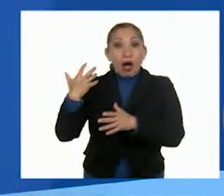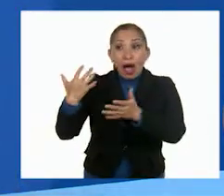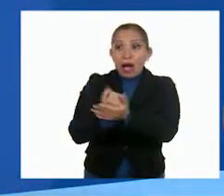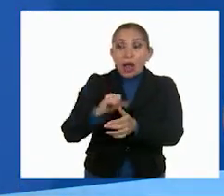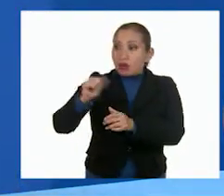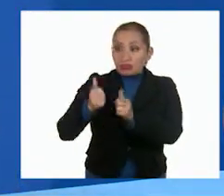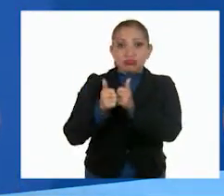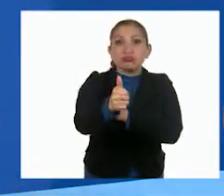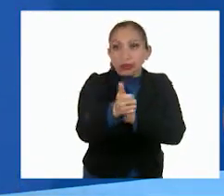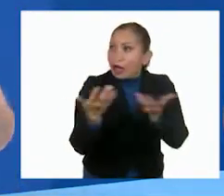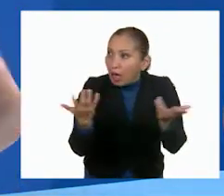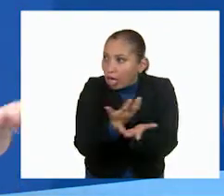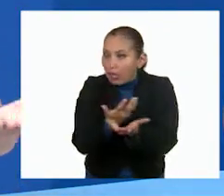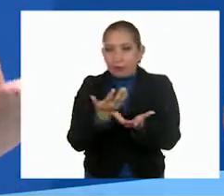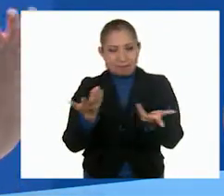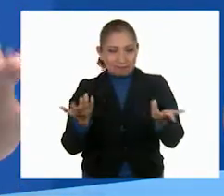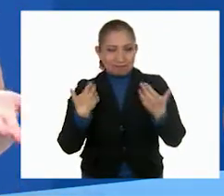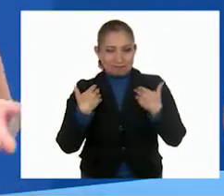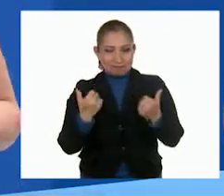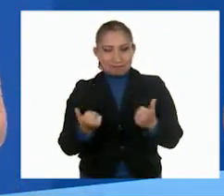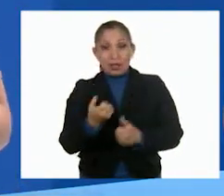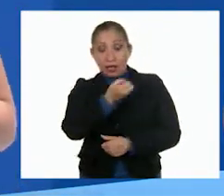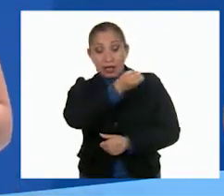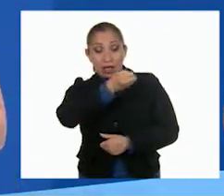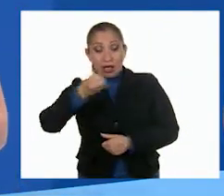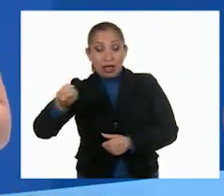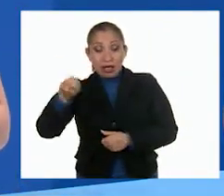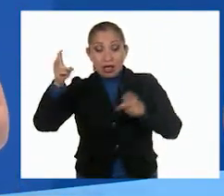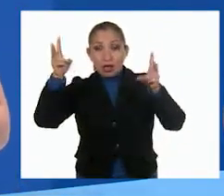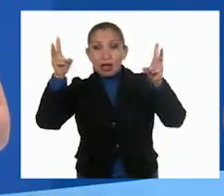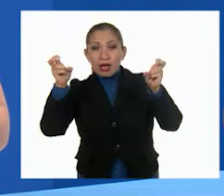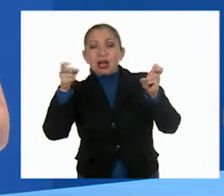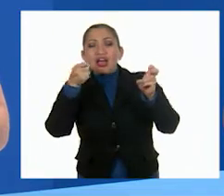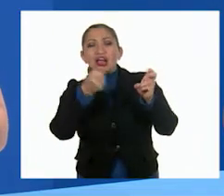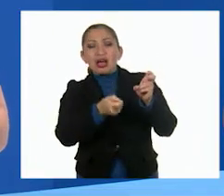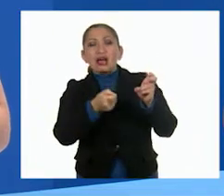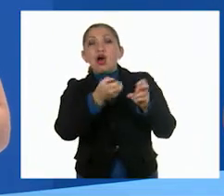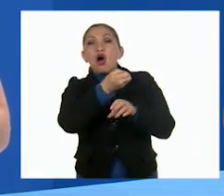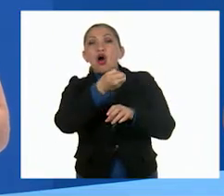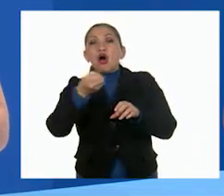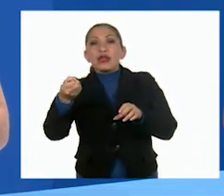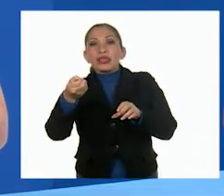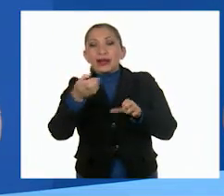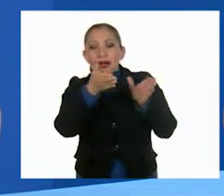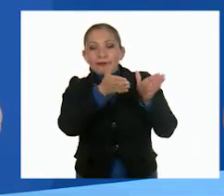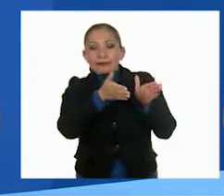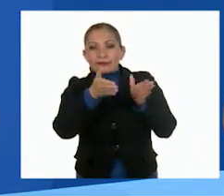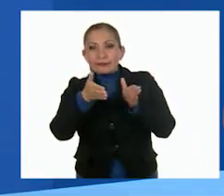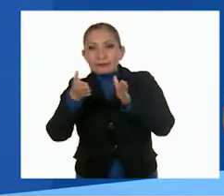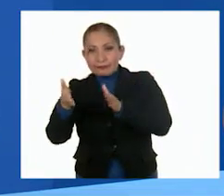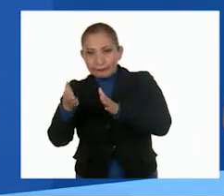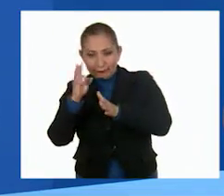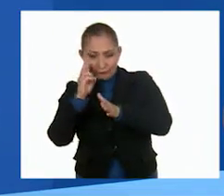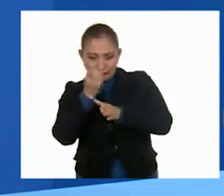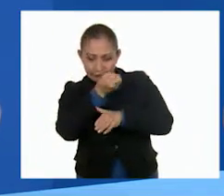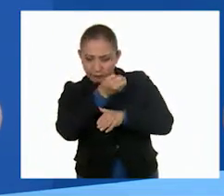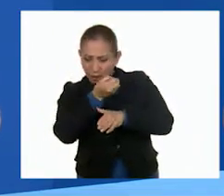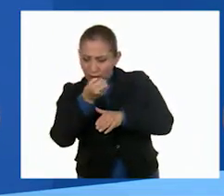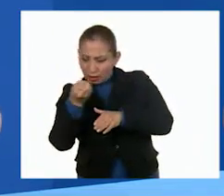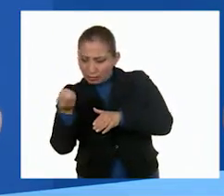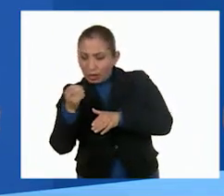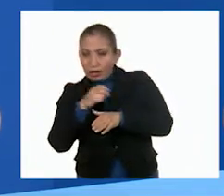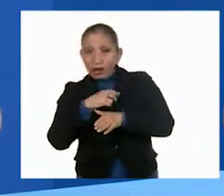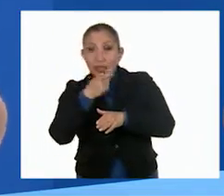Muy bien. Los refranes, si se dan cuenta, también señalan un orden lógico. En su estructura,